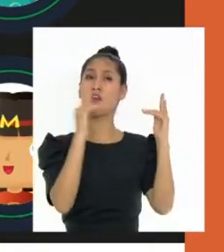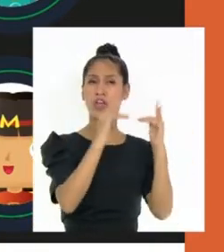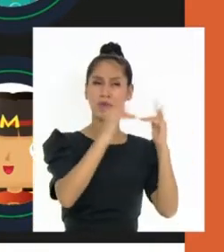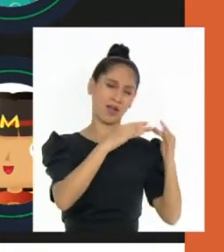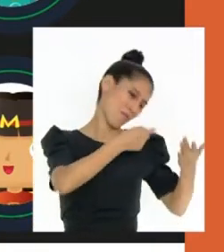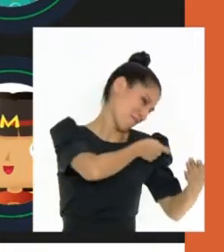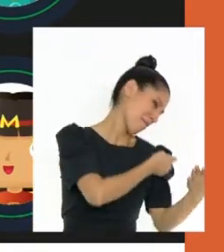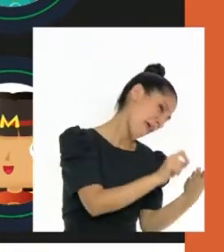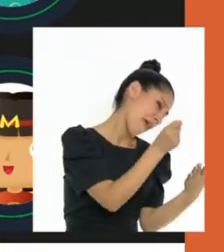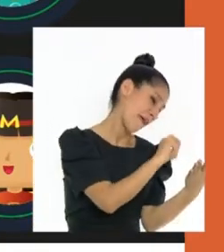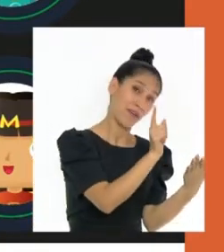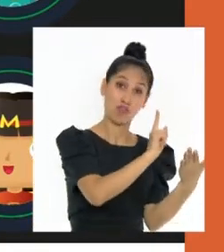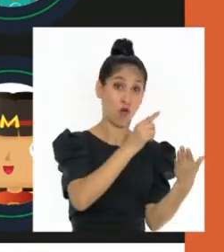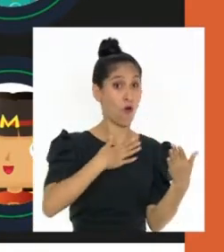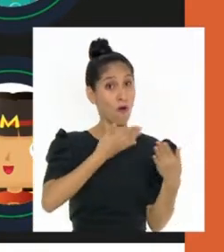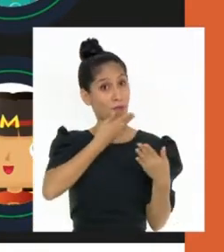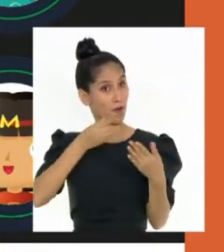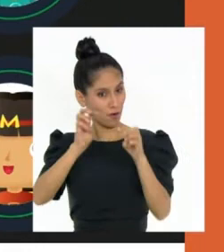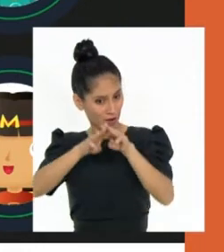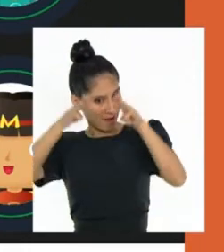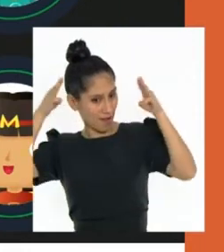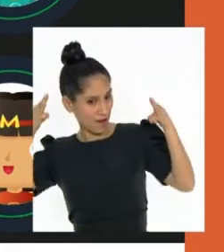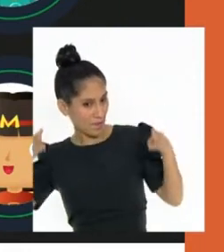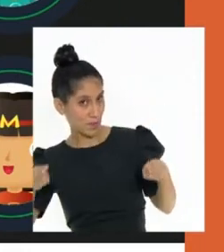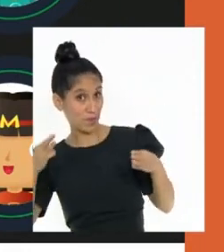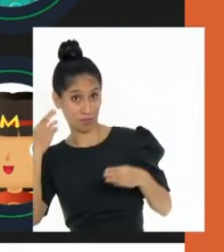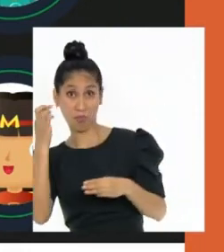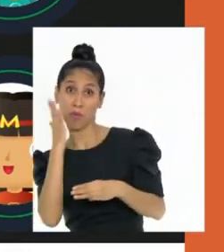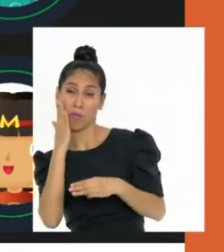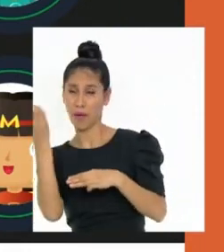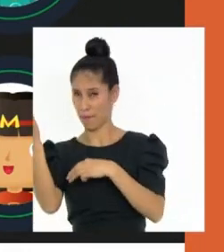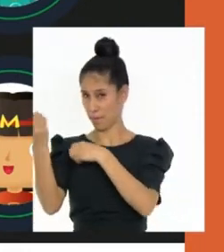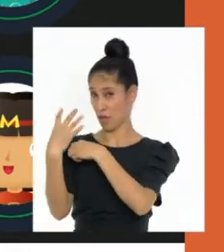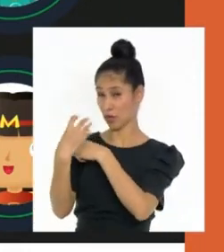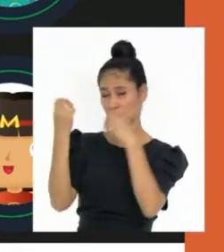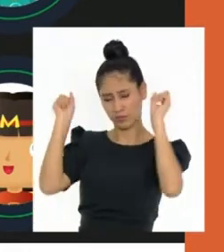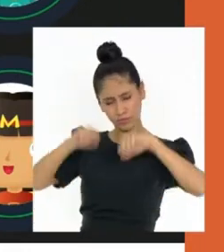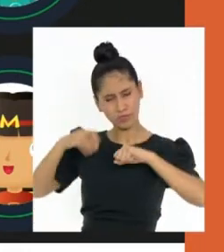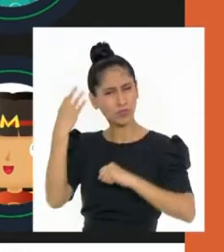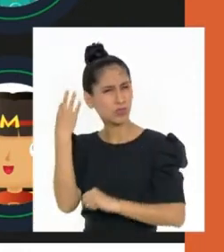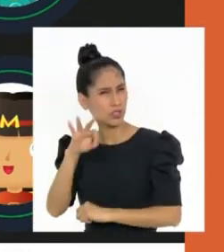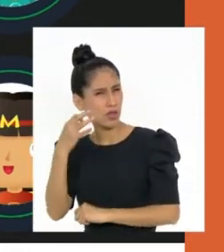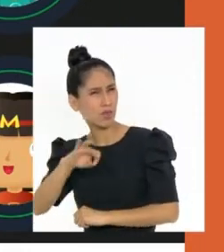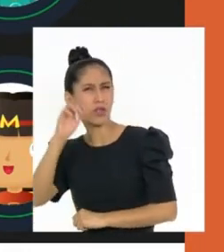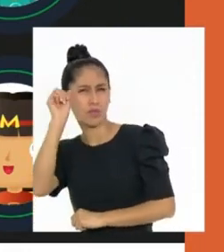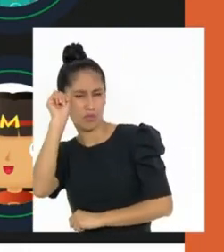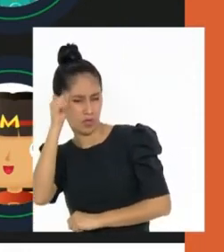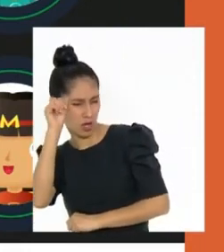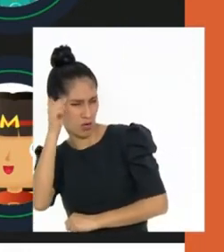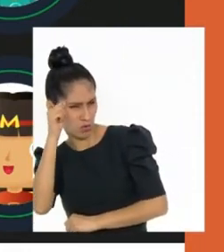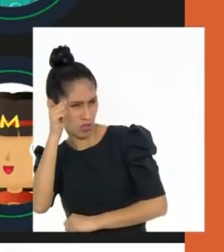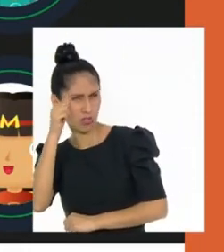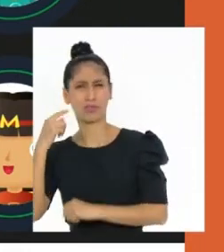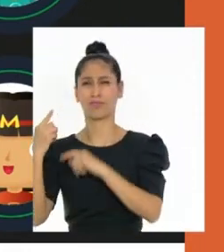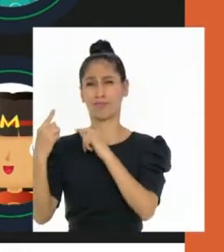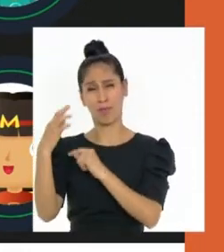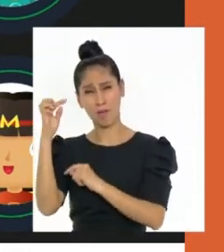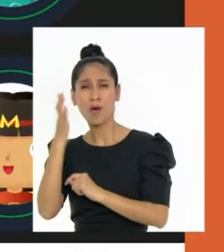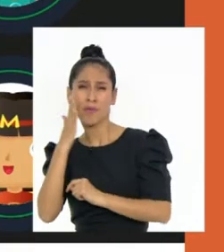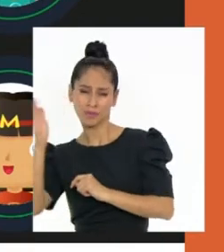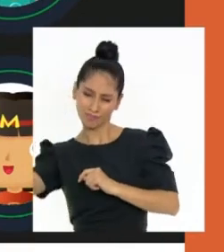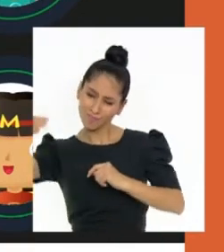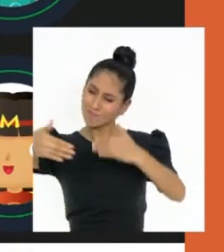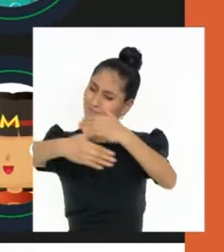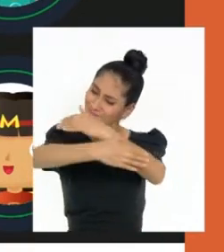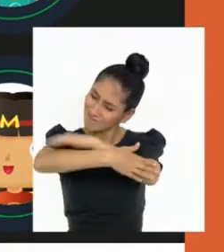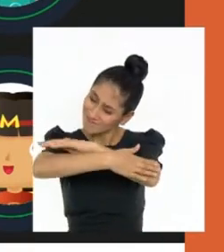desconcentrarme, relajarme y tener ganas de dormir. Siempre me acuerdo de esto porque me lo dicen con esta frase. Hija, recuerda, camarón